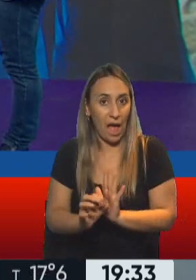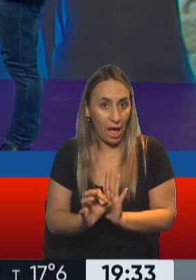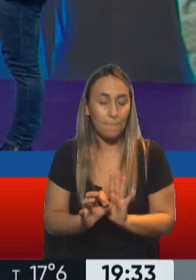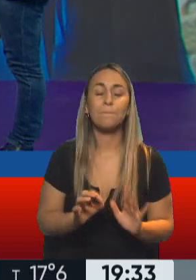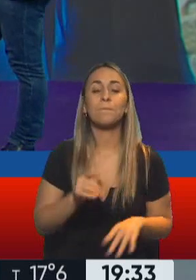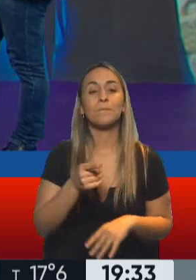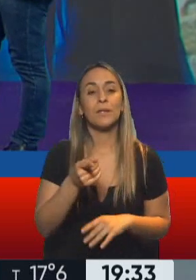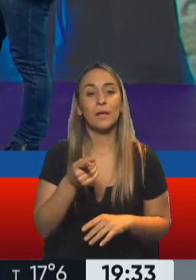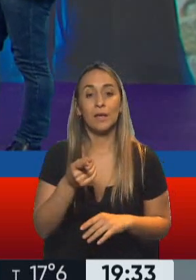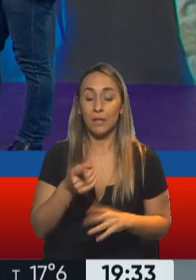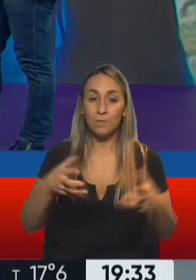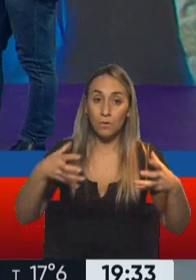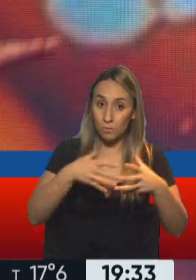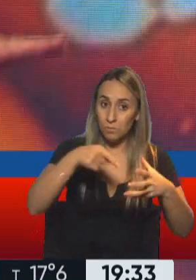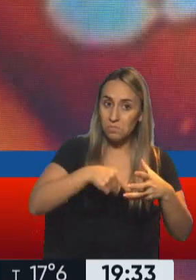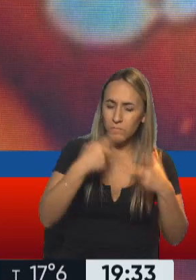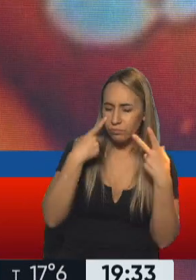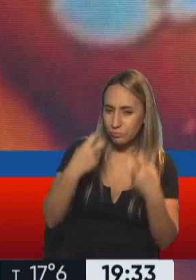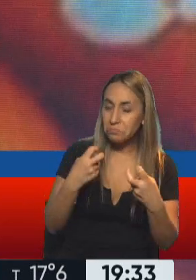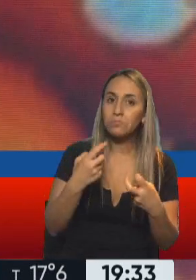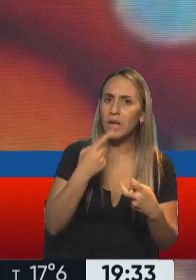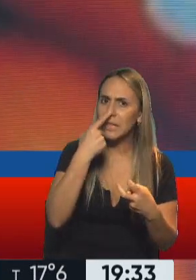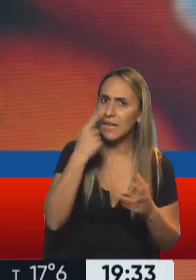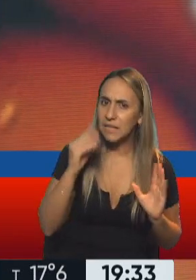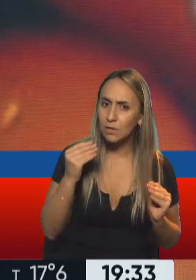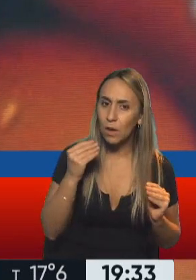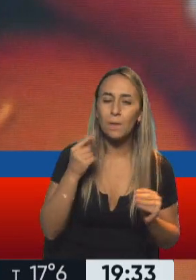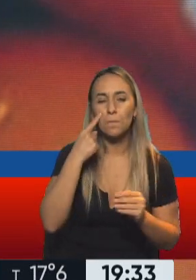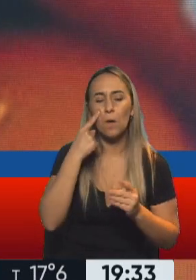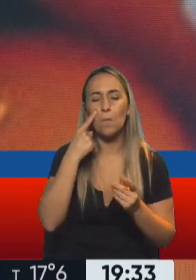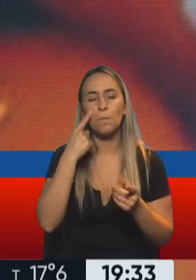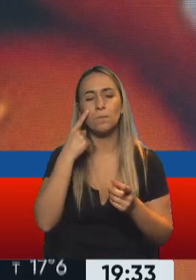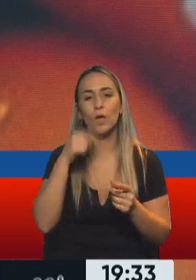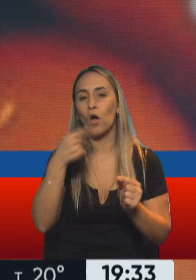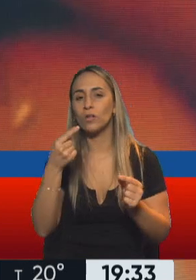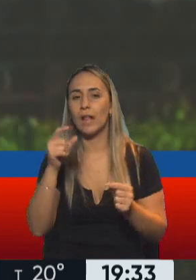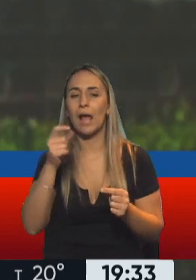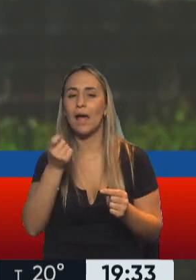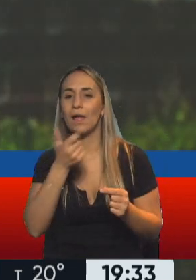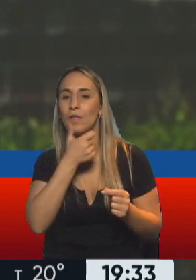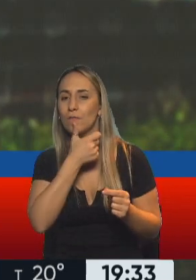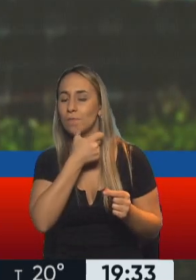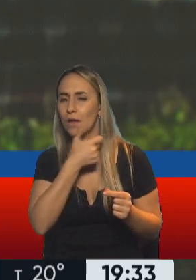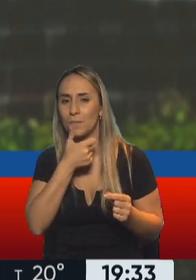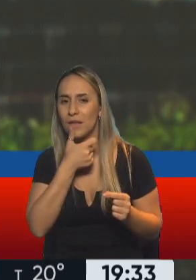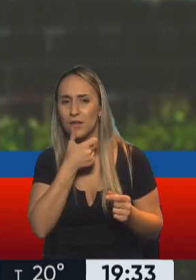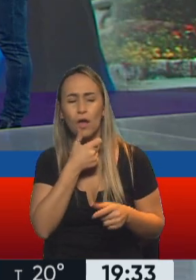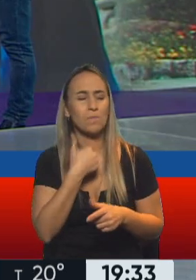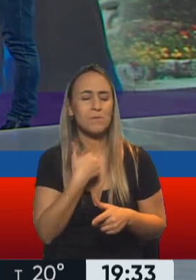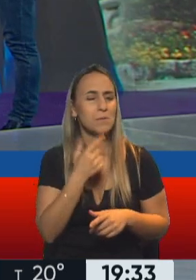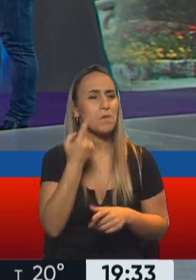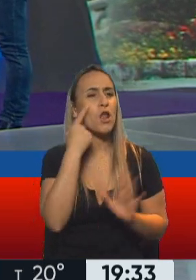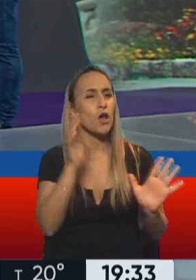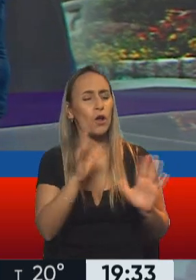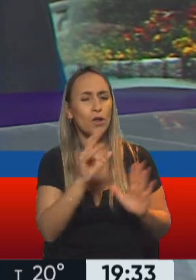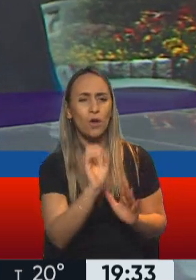están haciendo algo bastante interesante, que es mezclarlo con ritonavir. ¿Se acuerda del ritonavir? Es una... Tendría que decirle que sí, pero en realidad no. Pero no. No,